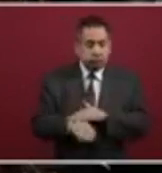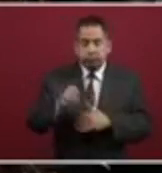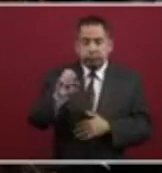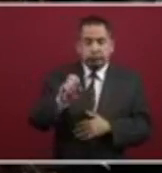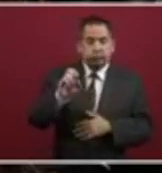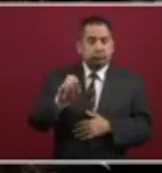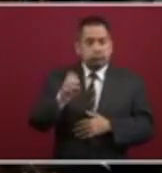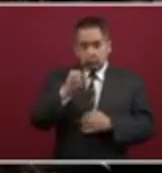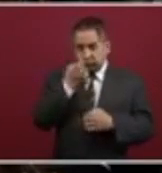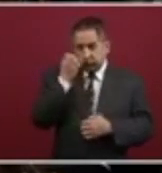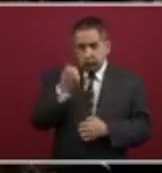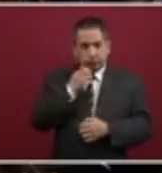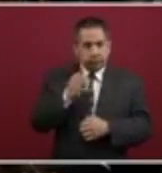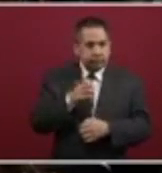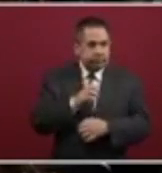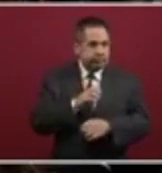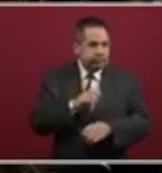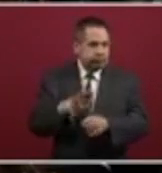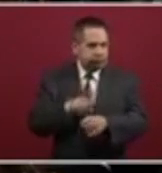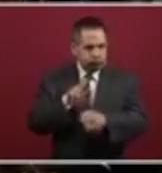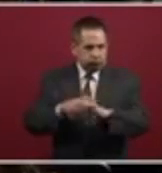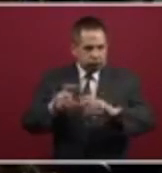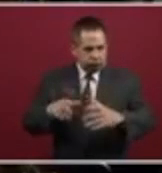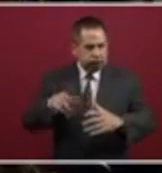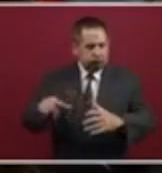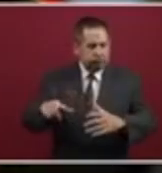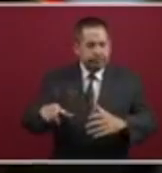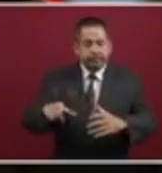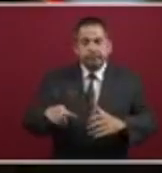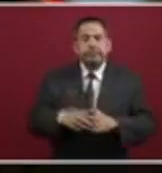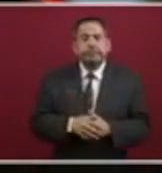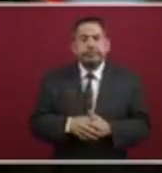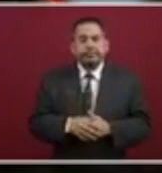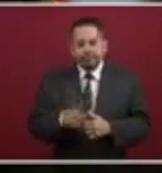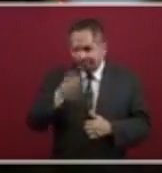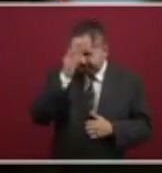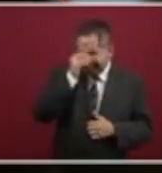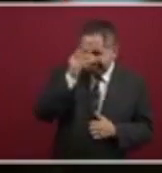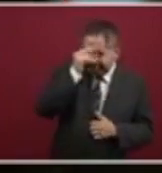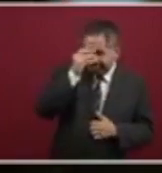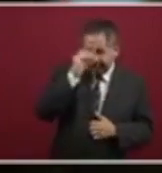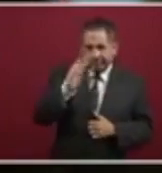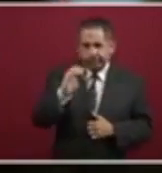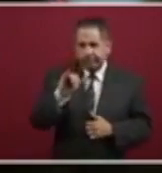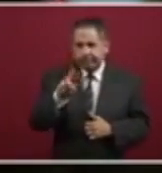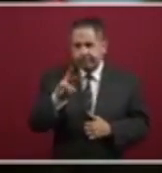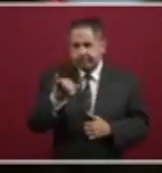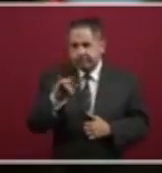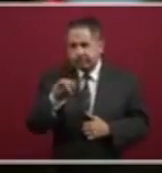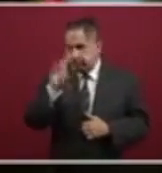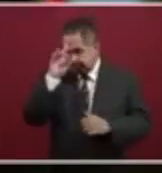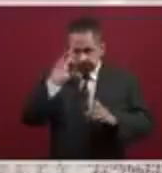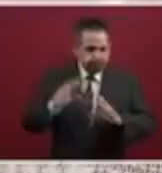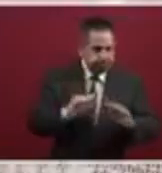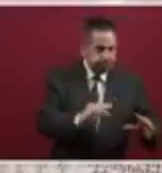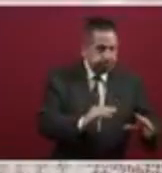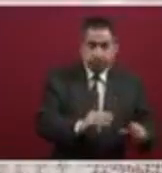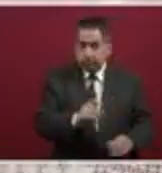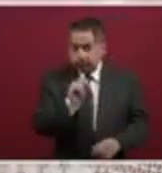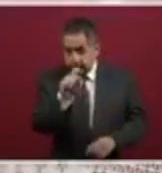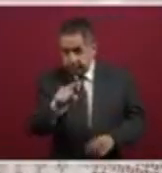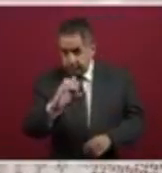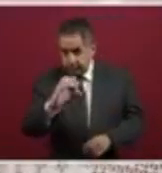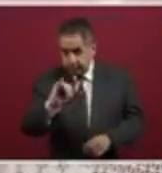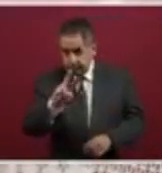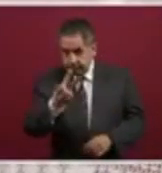se especializó en ciencias sociales para la enseñanza del civismo, que por cierto es una materia que va a